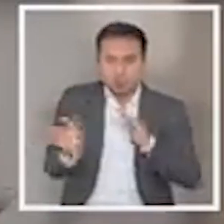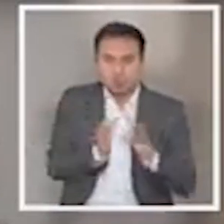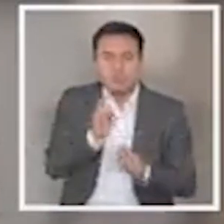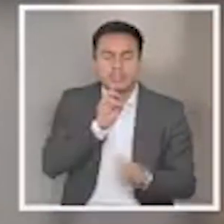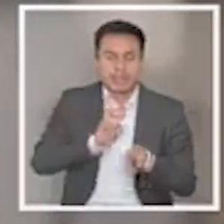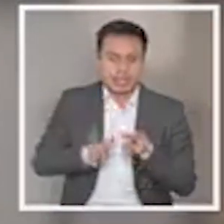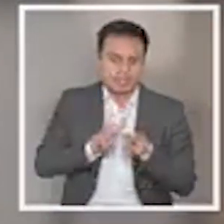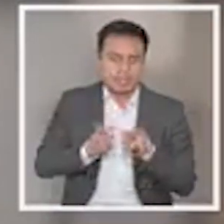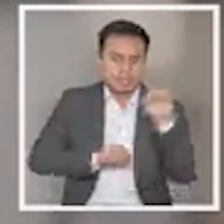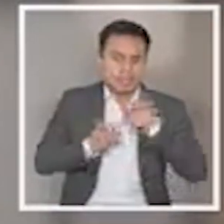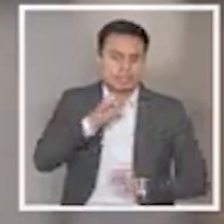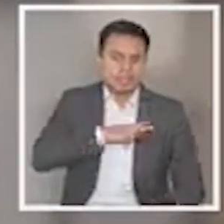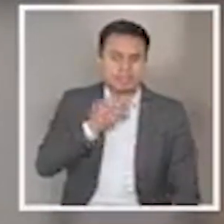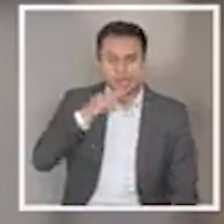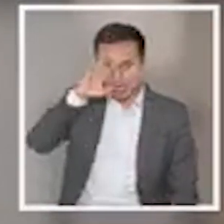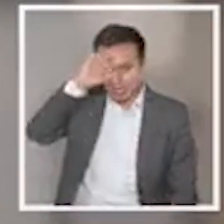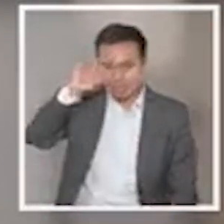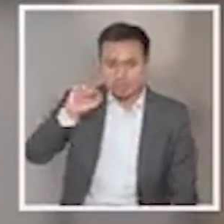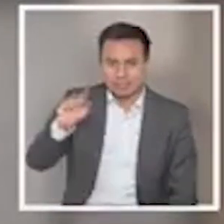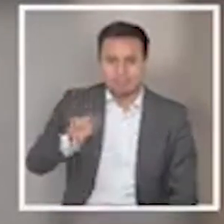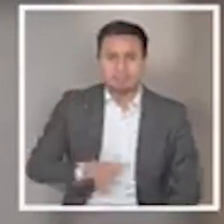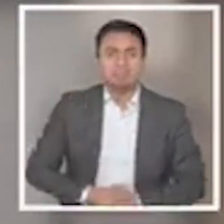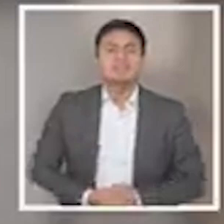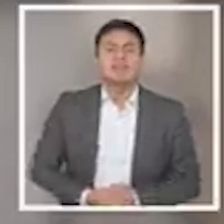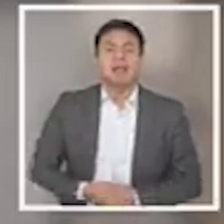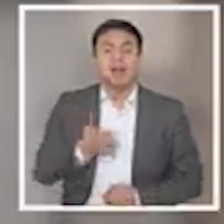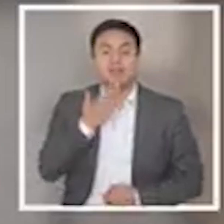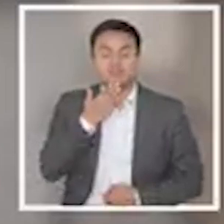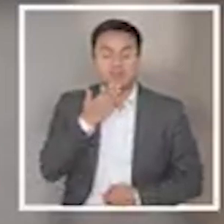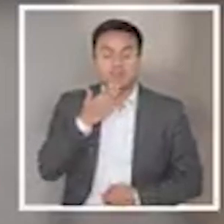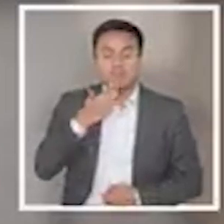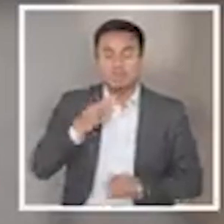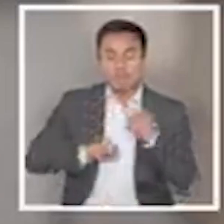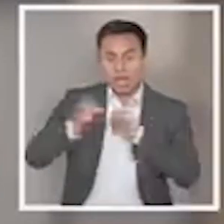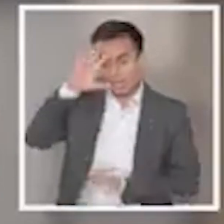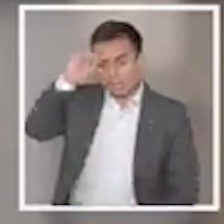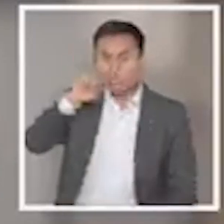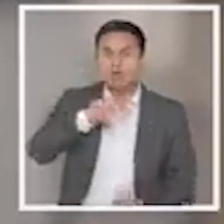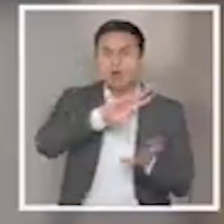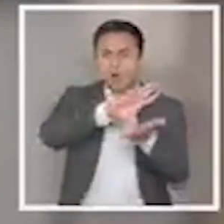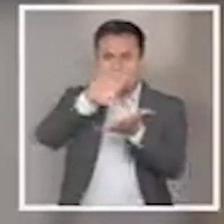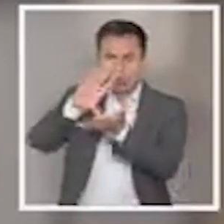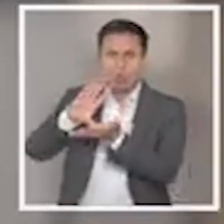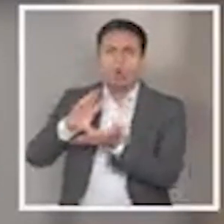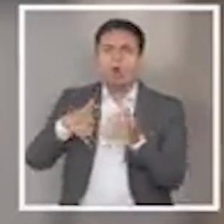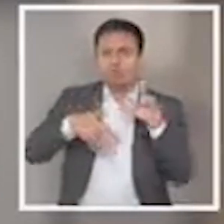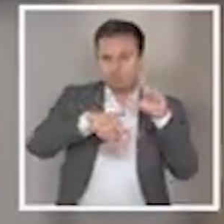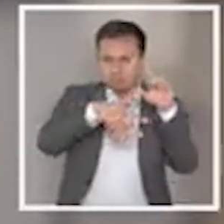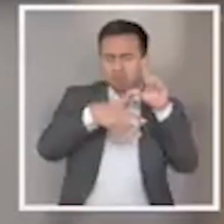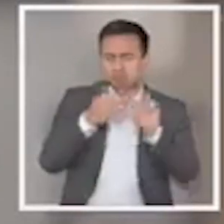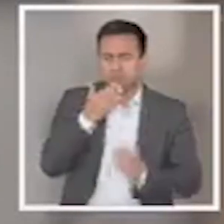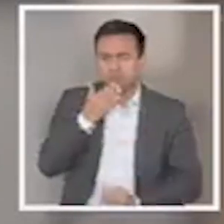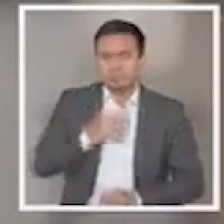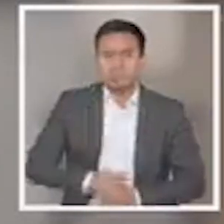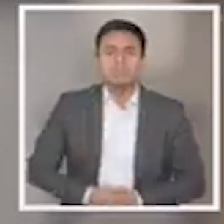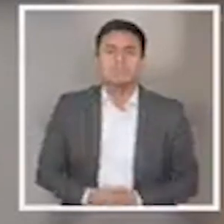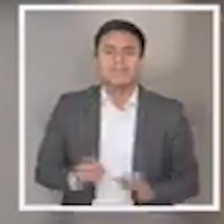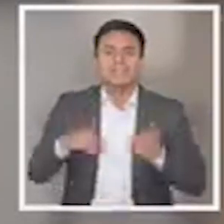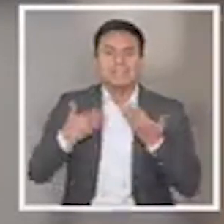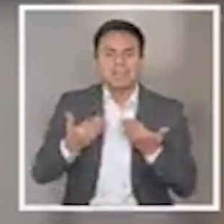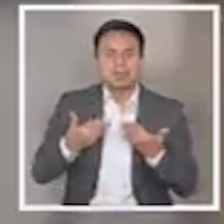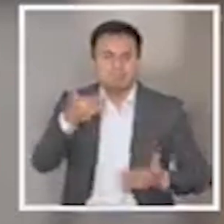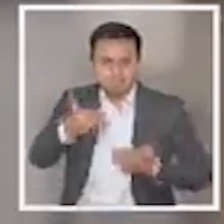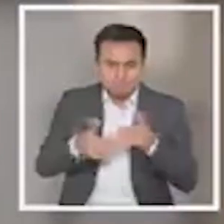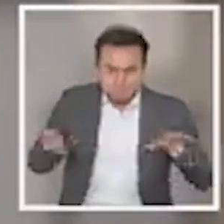que hacen, en este caso, empresas chilenas en Argentina. Y a su vez, empresas argentinas en otros lugares de América Latina. Darle